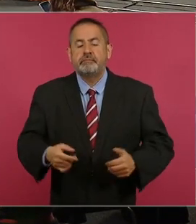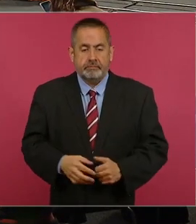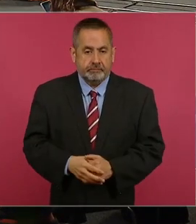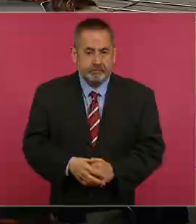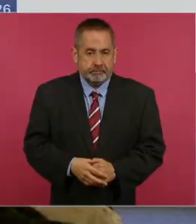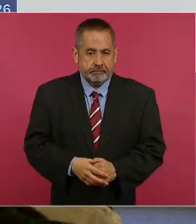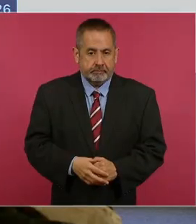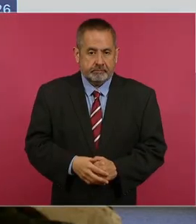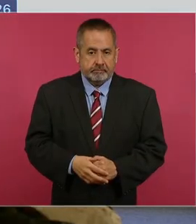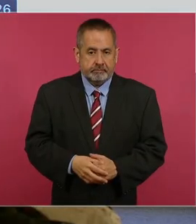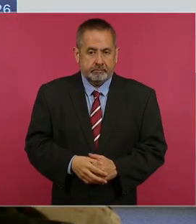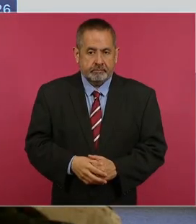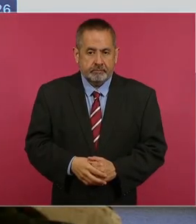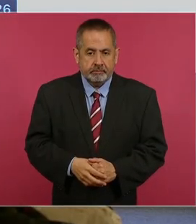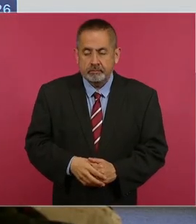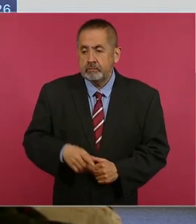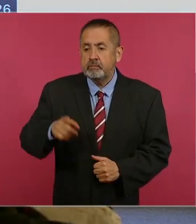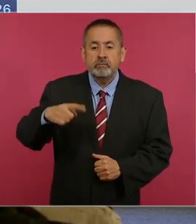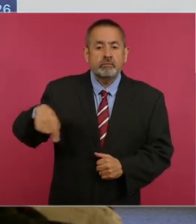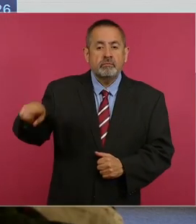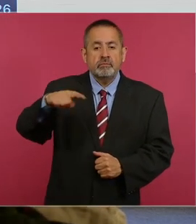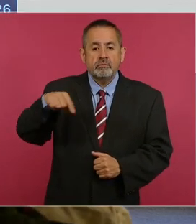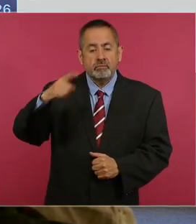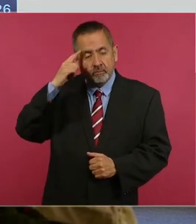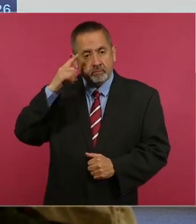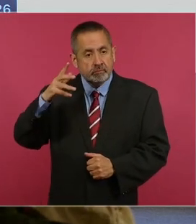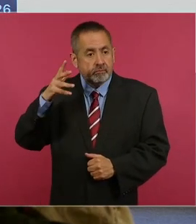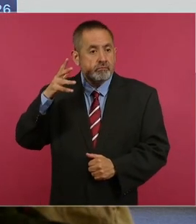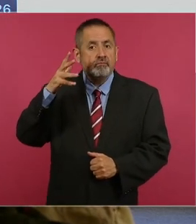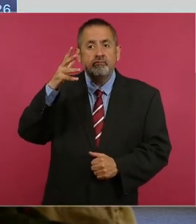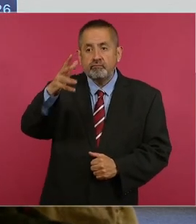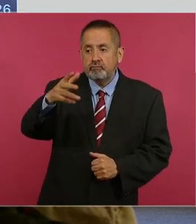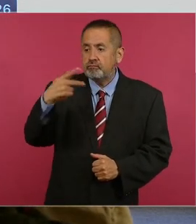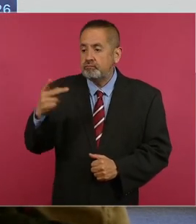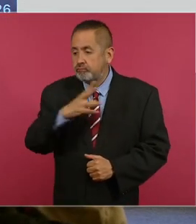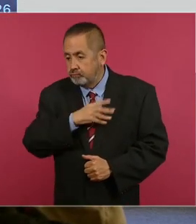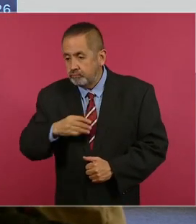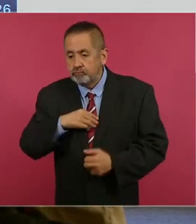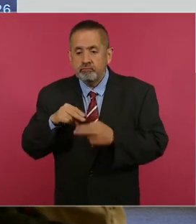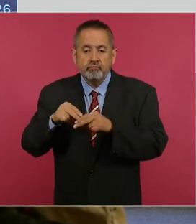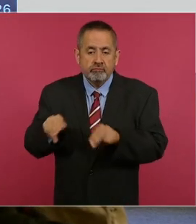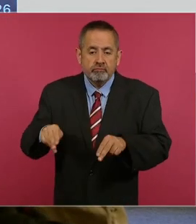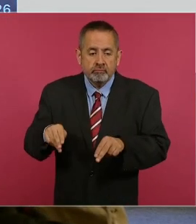No vendas el futuro de tus hijos y nietos,